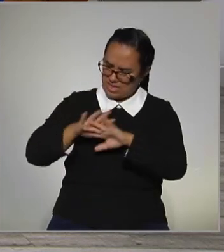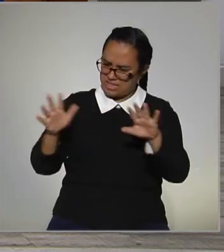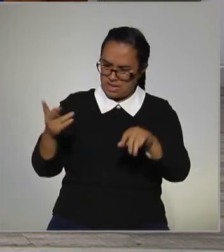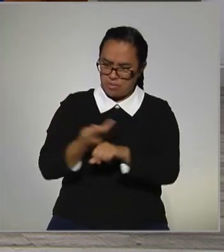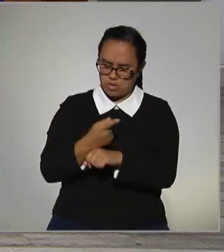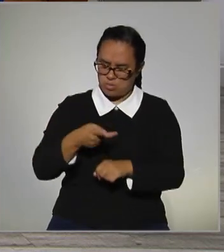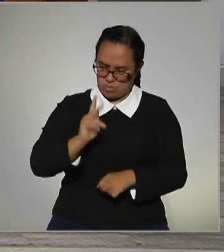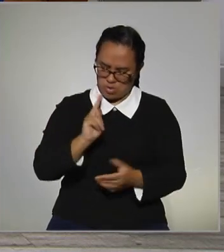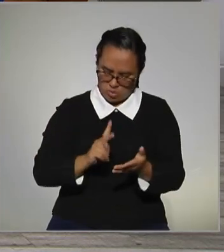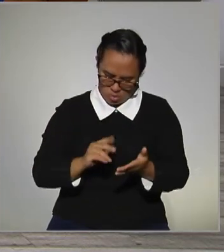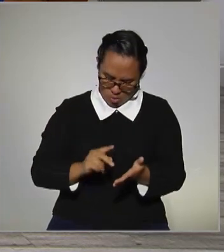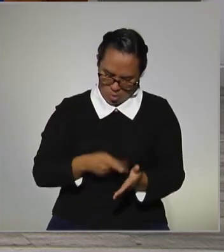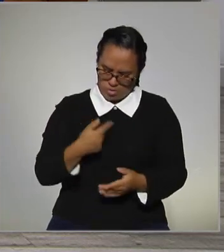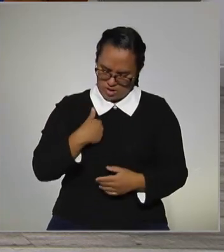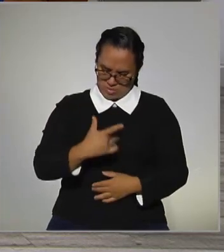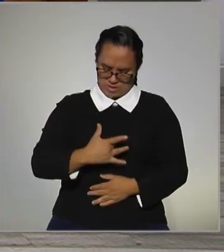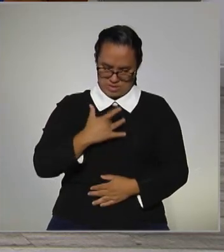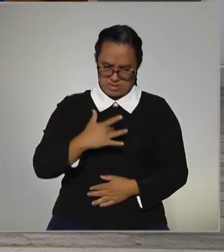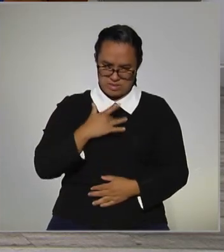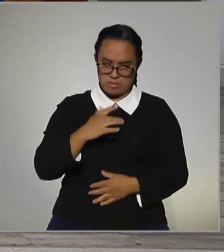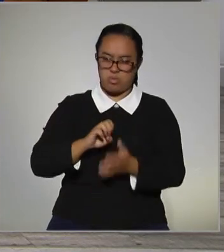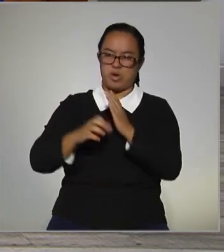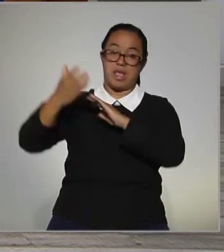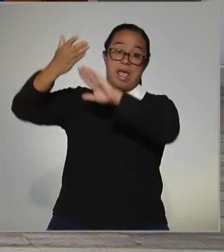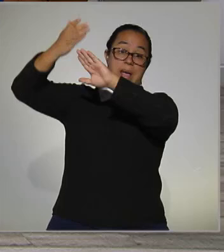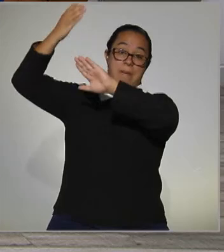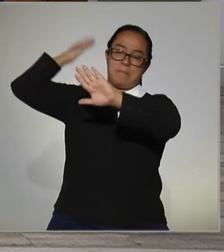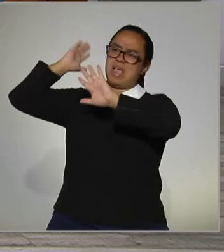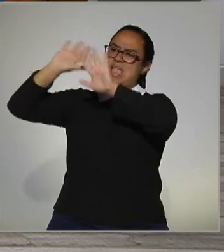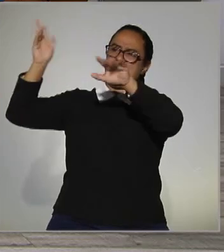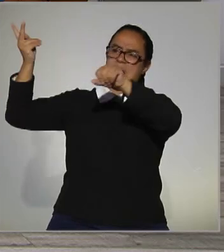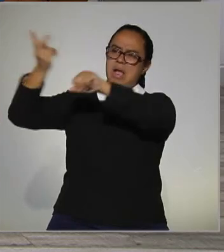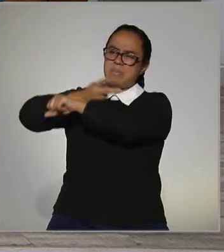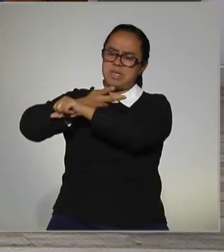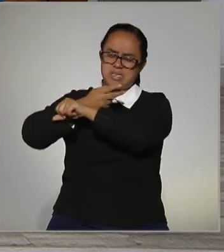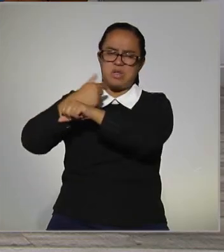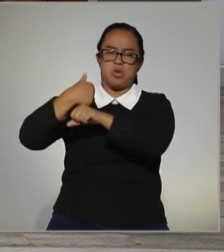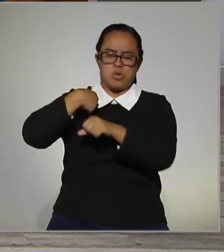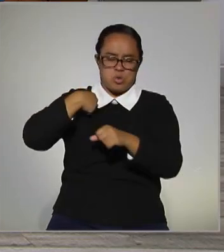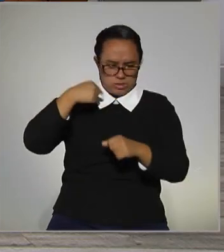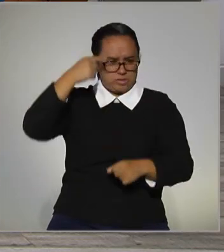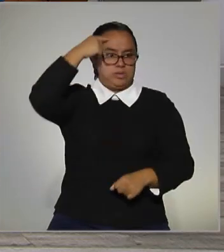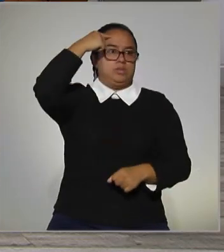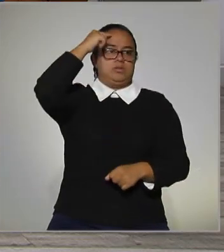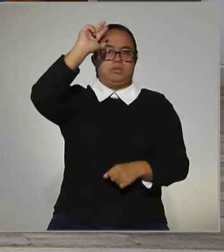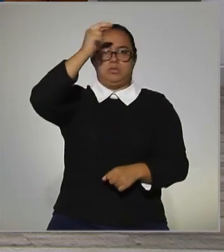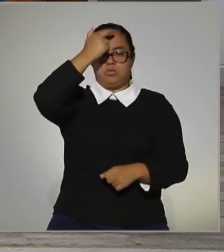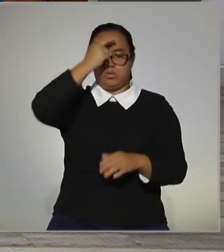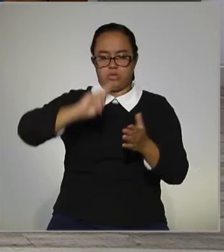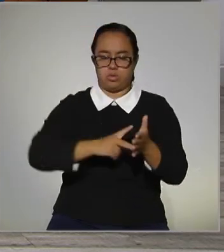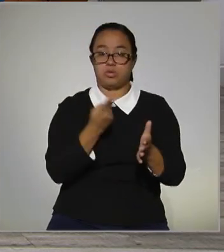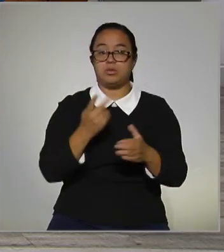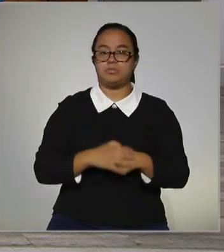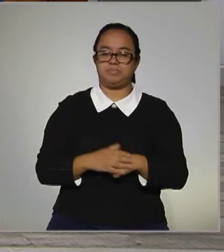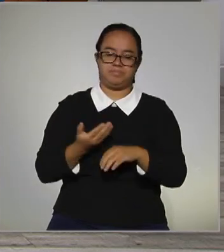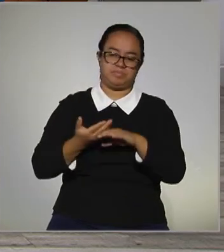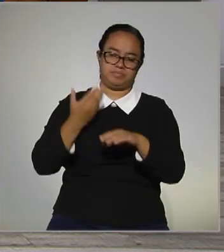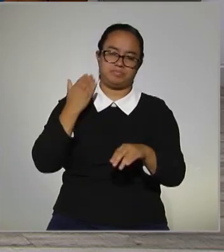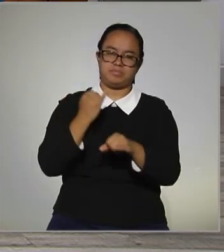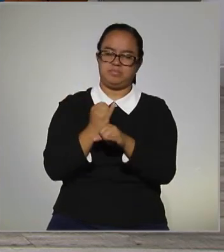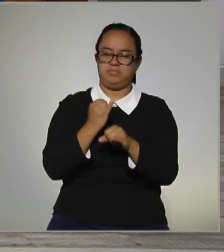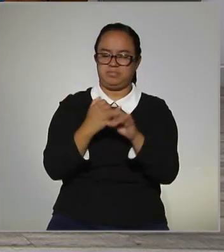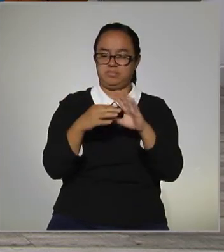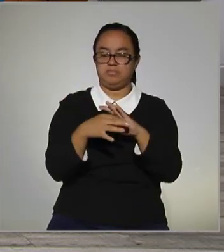pasó, ¿no? Es traer al pasado en el presente, quedarme atorado en el pasado. Hace ratito mencionábamos, bueno, en redes